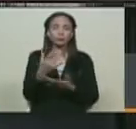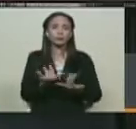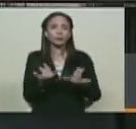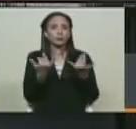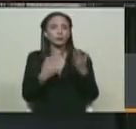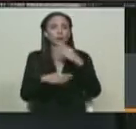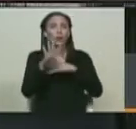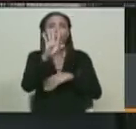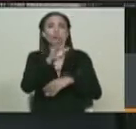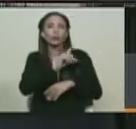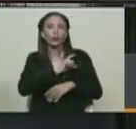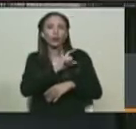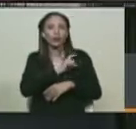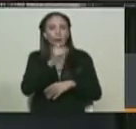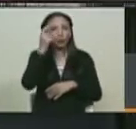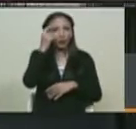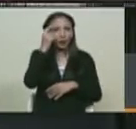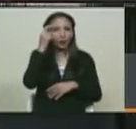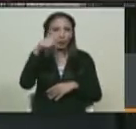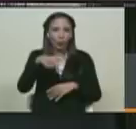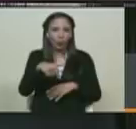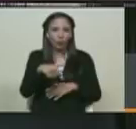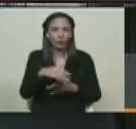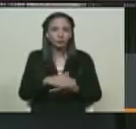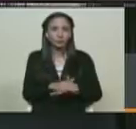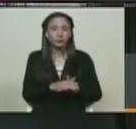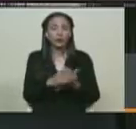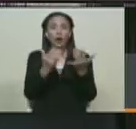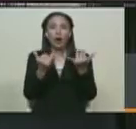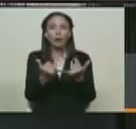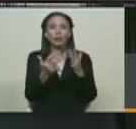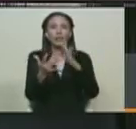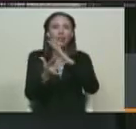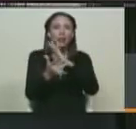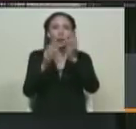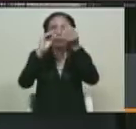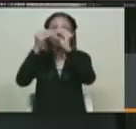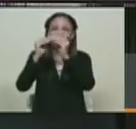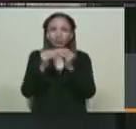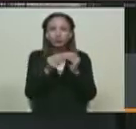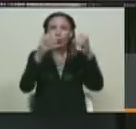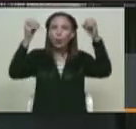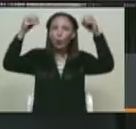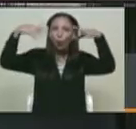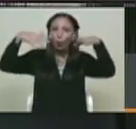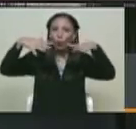4 de enero. Tenemos que cuidar los detalles técnicos de iluminación.